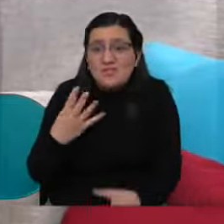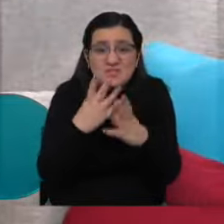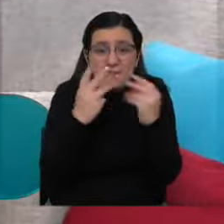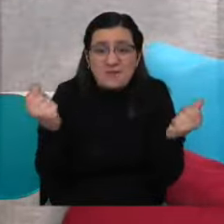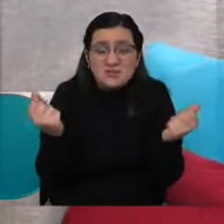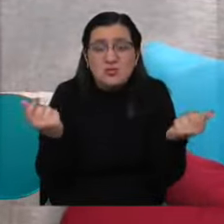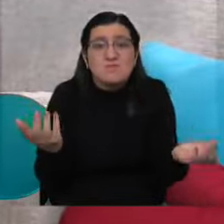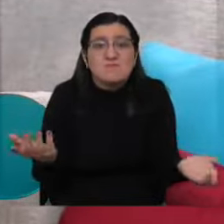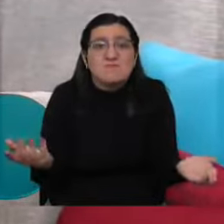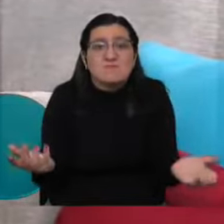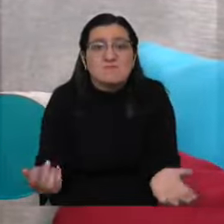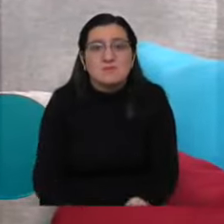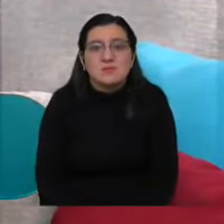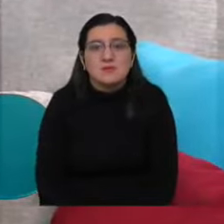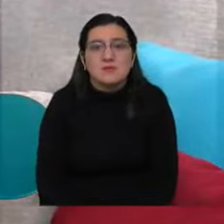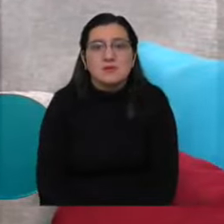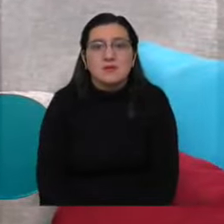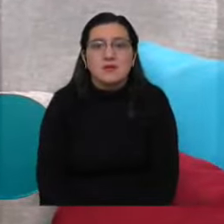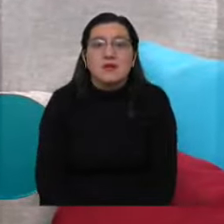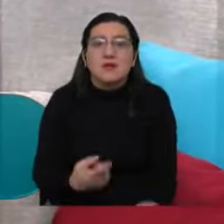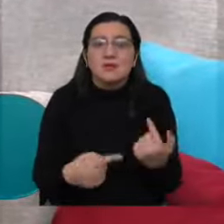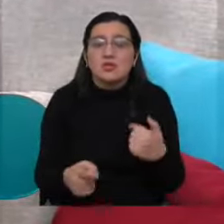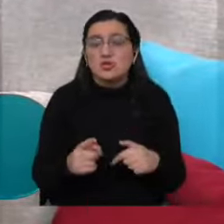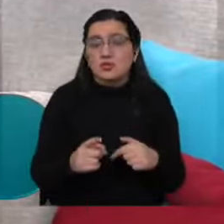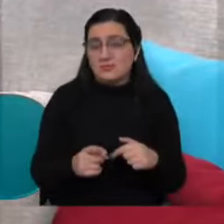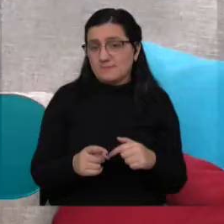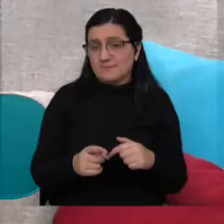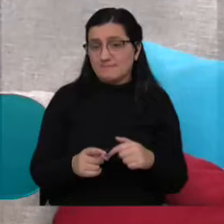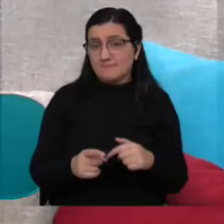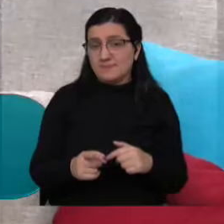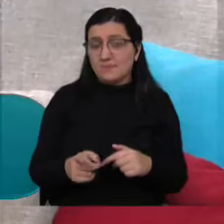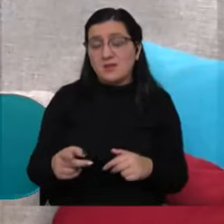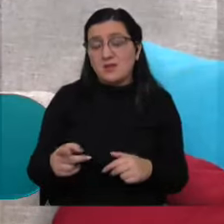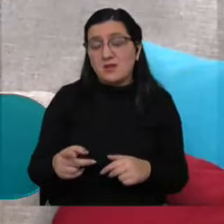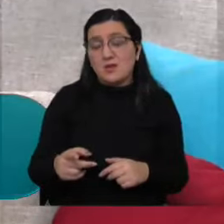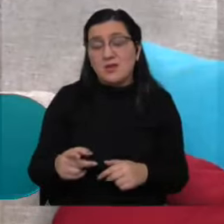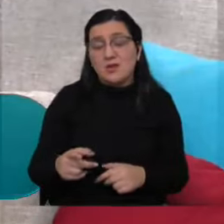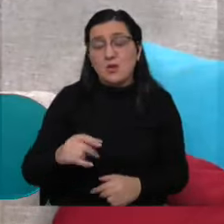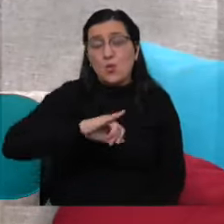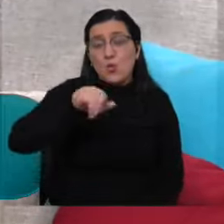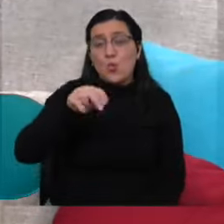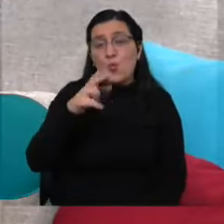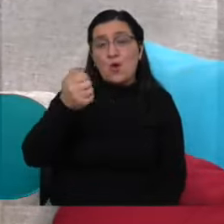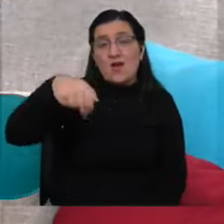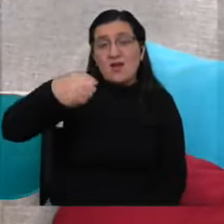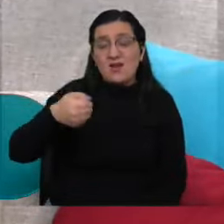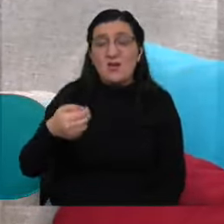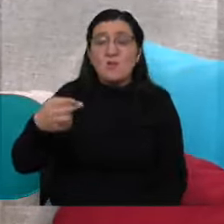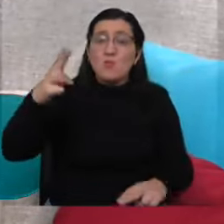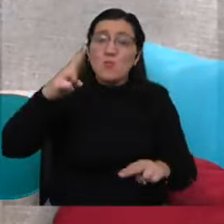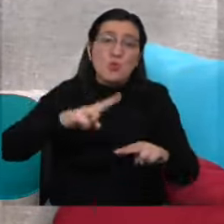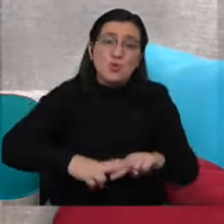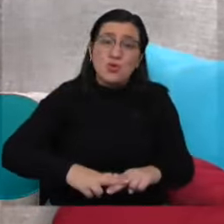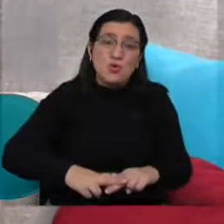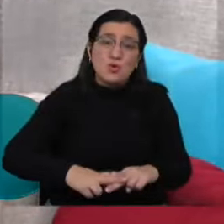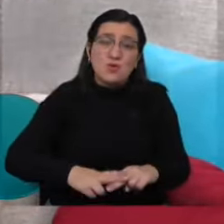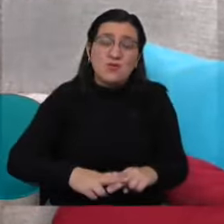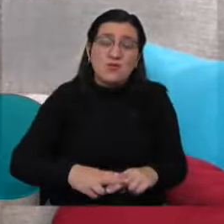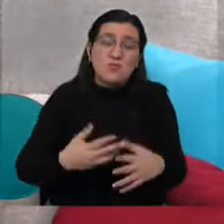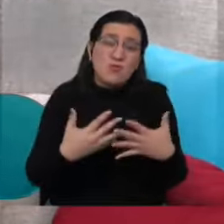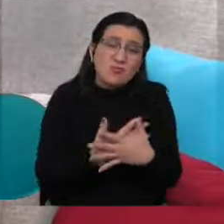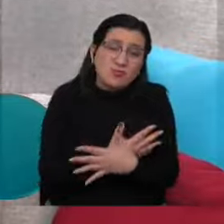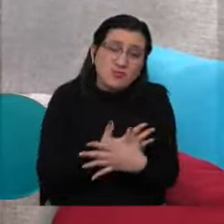edad entonces de alguna forma ella de nuo murió un poco víctima de esa de ese lugar en que que se le atacó y es cierto que